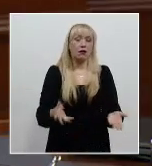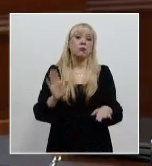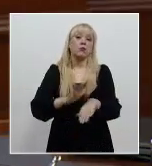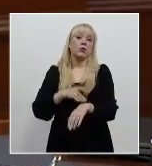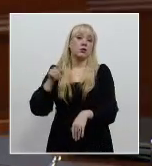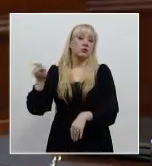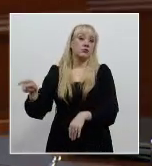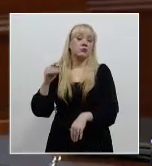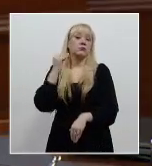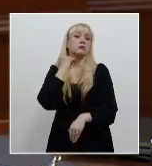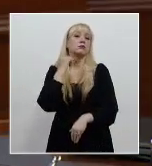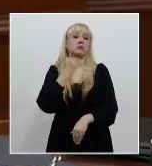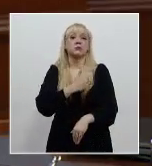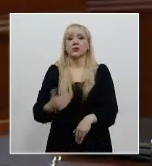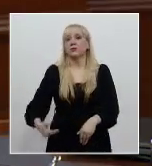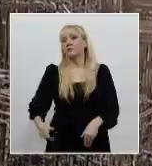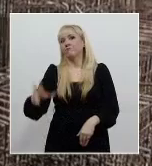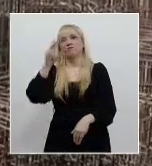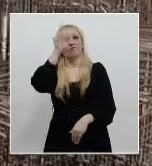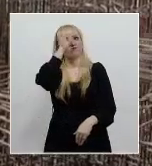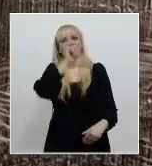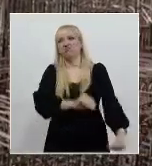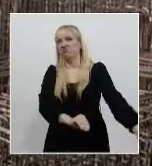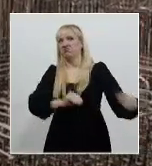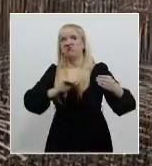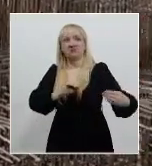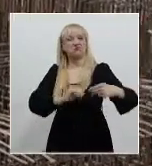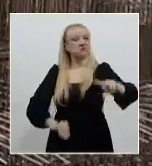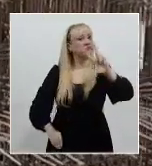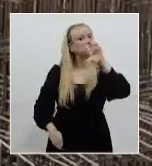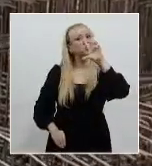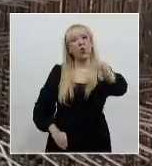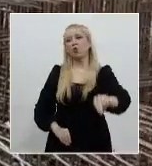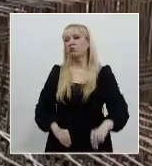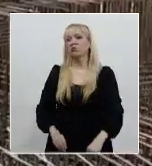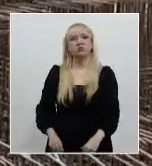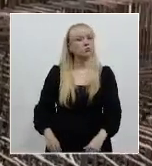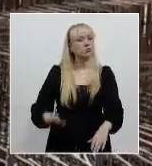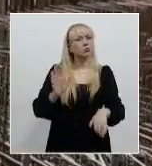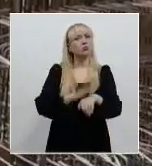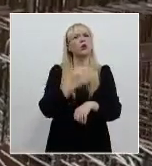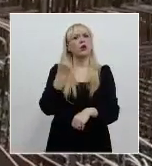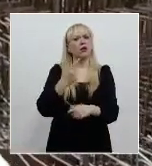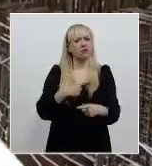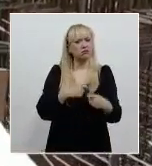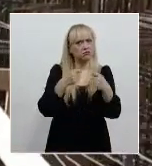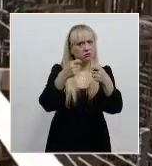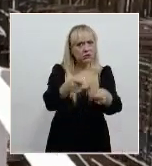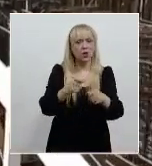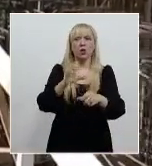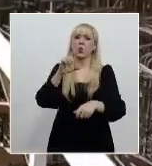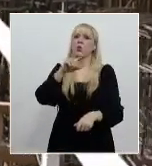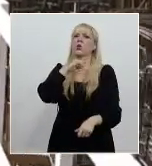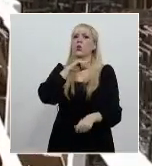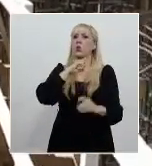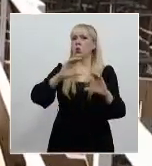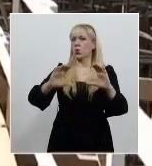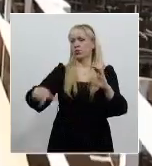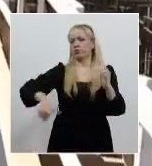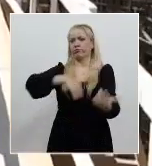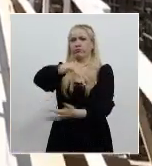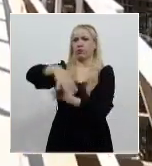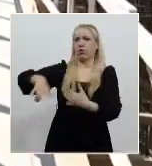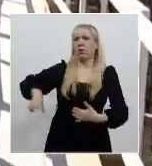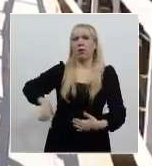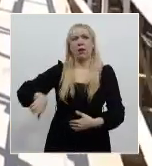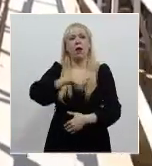Consejería Jurídica del Ejecutivo Federal. Alegaba, entre otros temas, que entregar la información revelaría datos que podrían ser